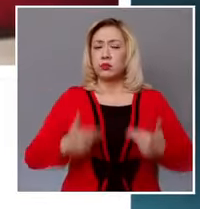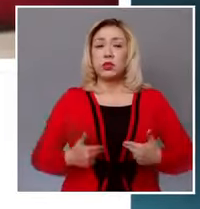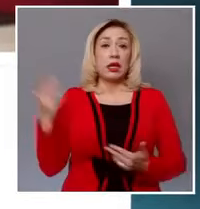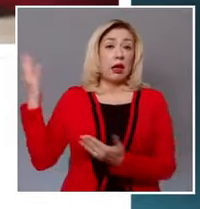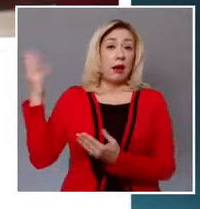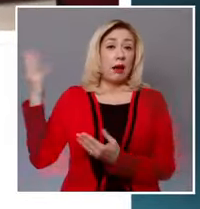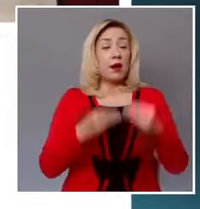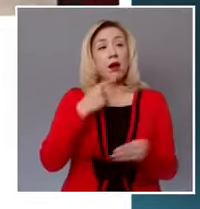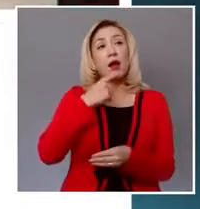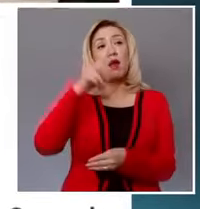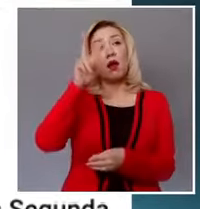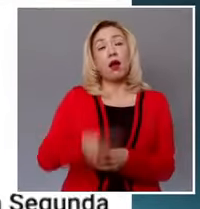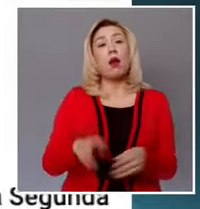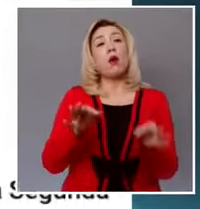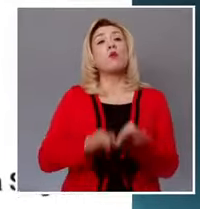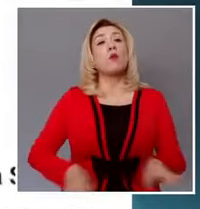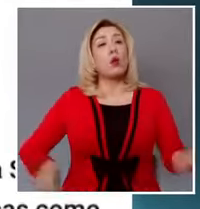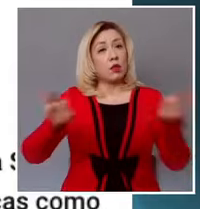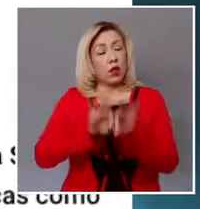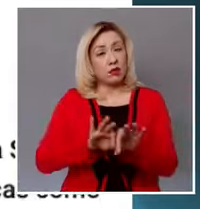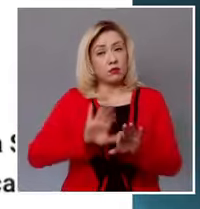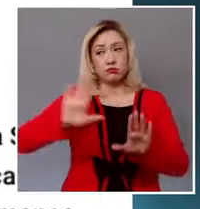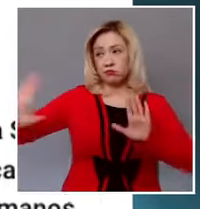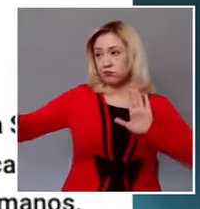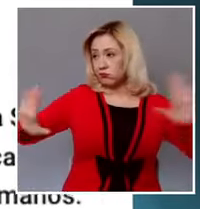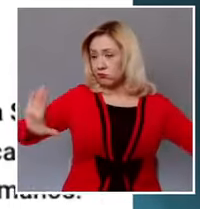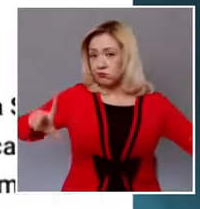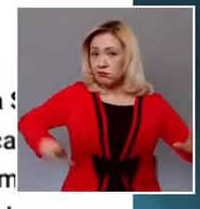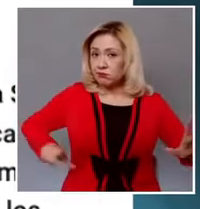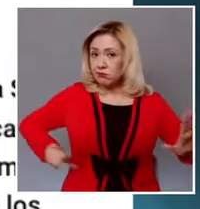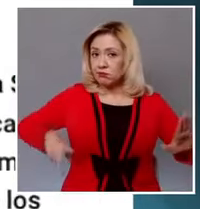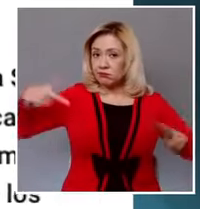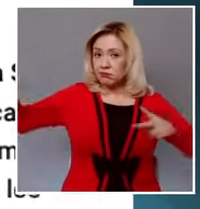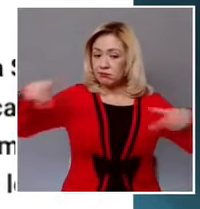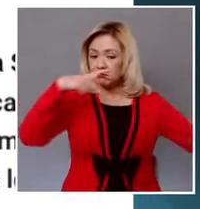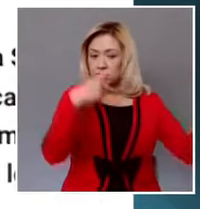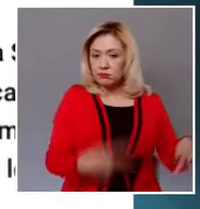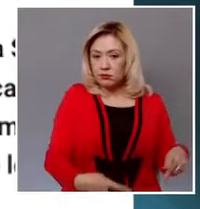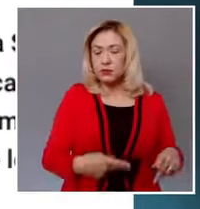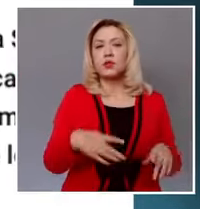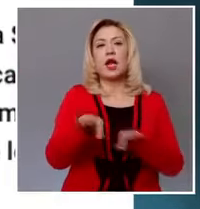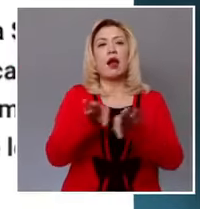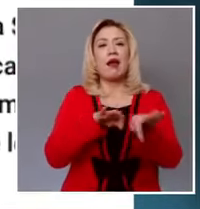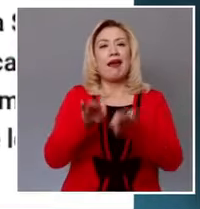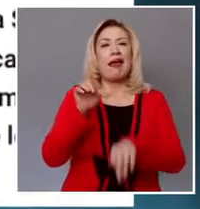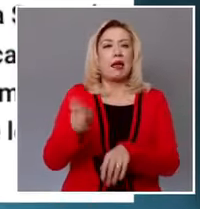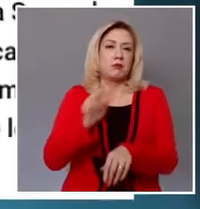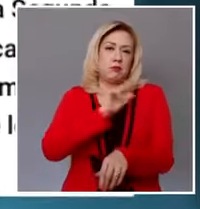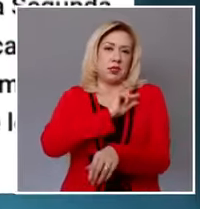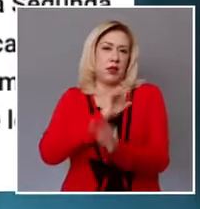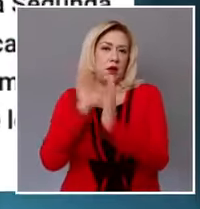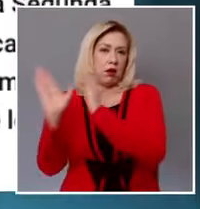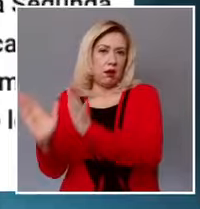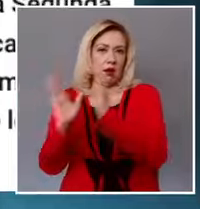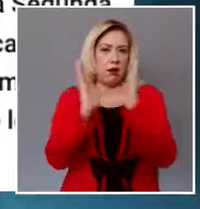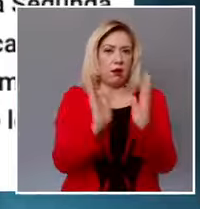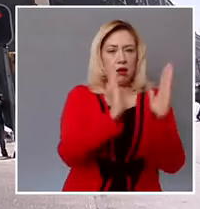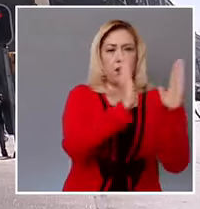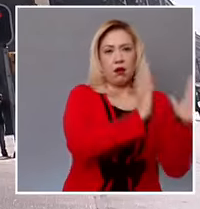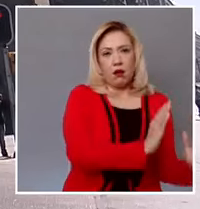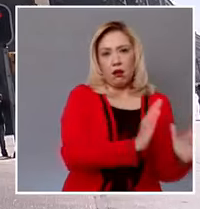de la separación de poderes y del desempeño de las diversas funciones que demandan un alto grado de